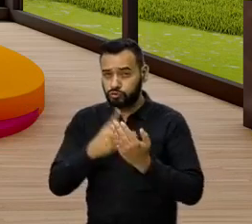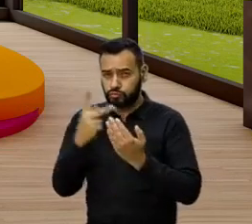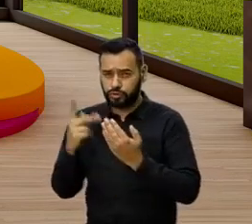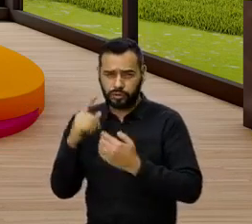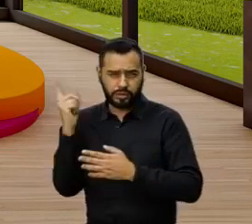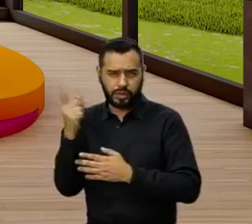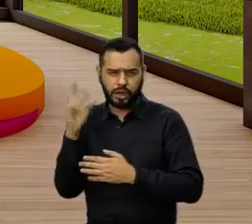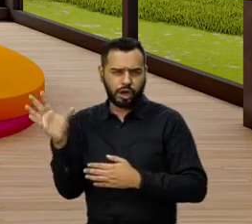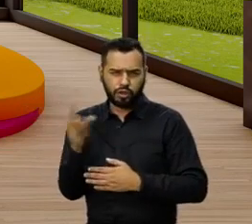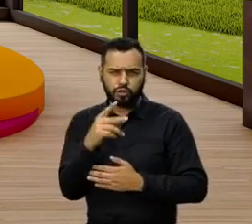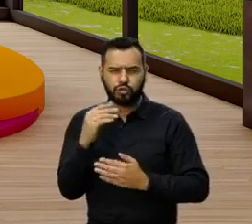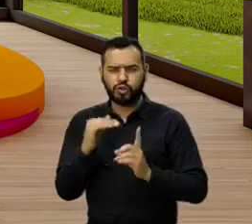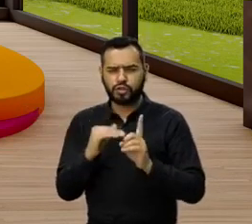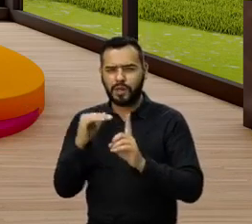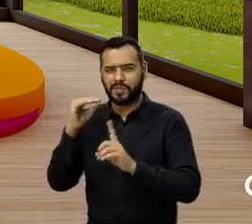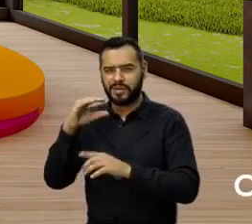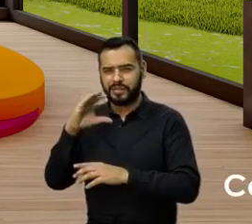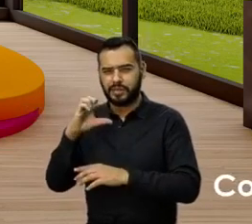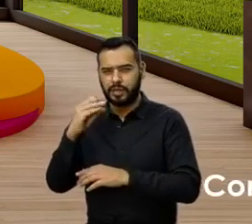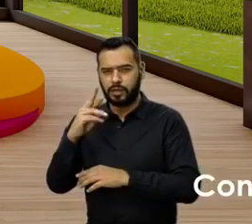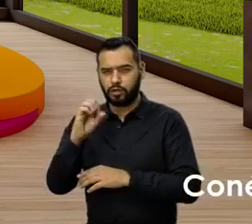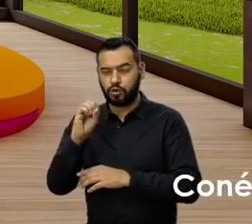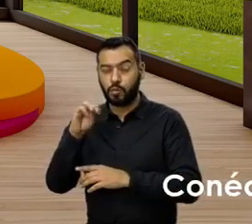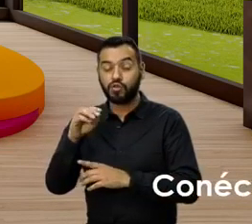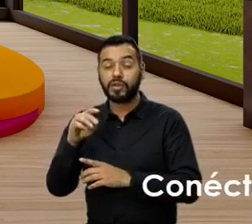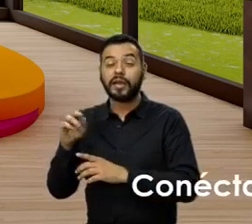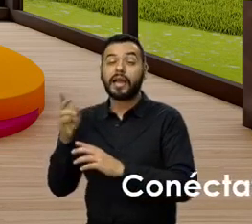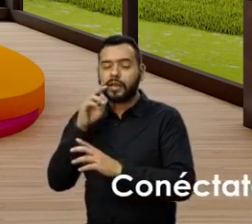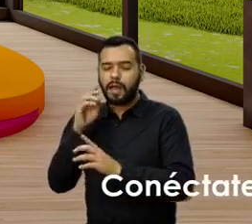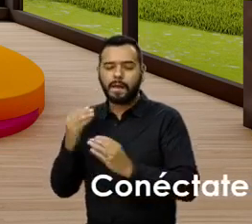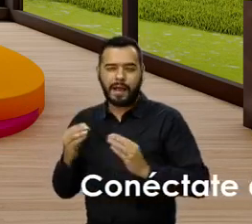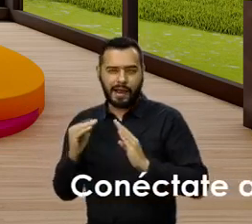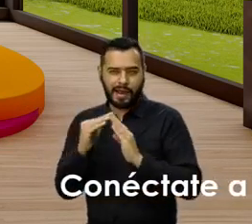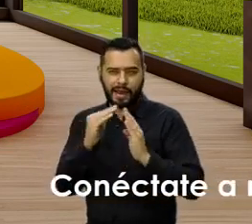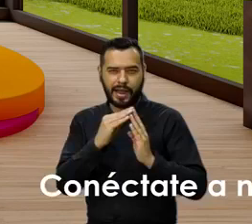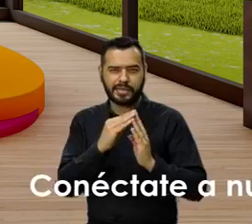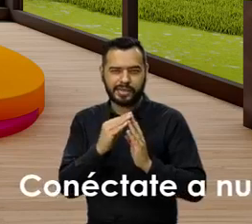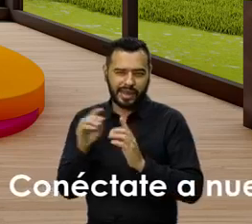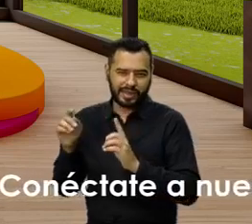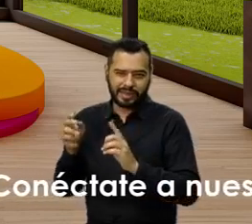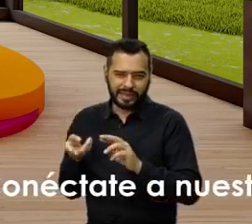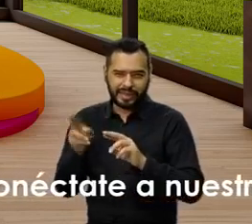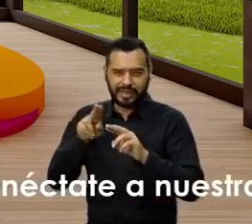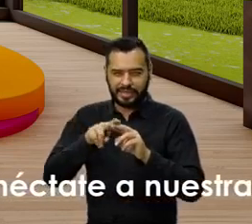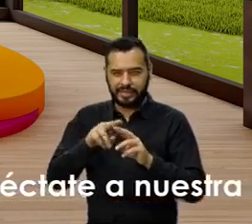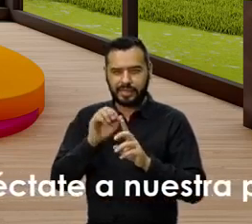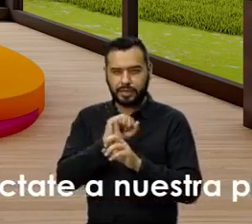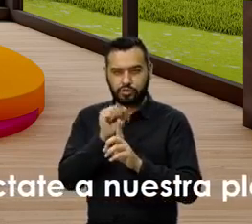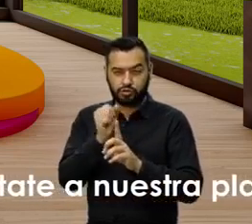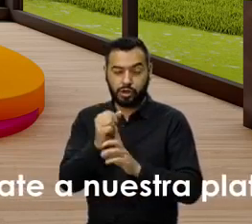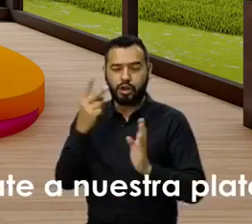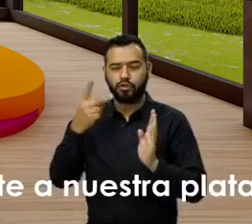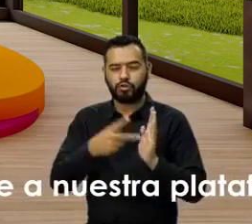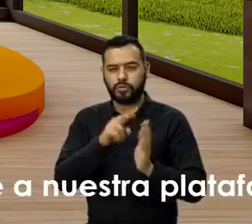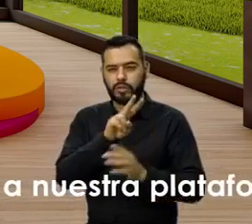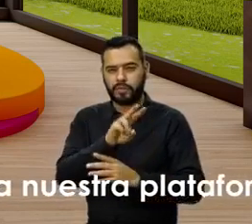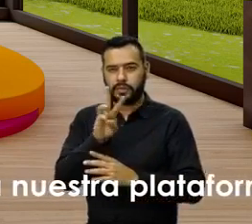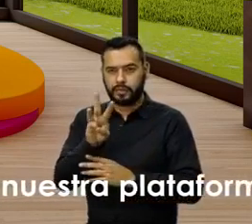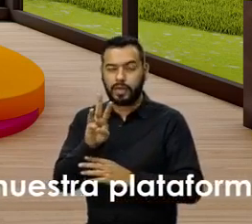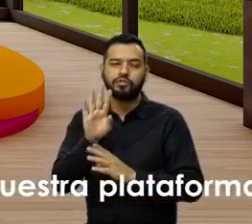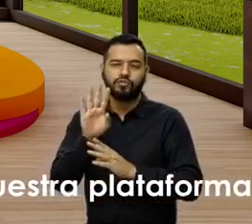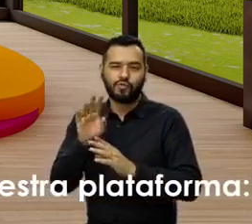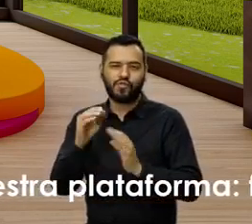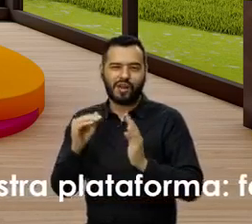general todos nuestros apartamentos en cedro monti son viviendas de interés social para entregar en 2023 entonces no se preocupen que sigue siendo vivienda